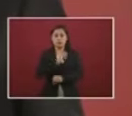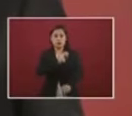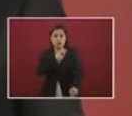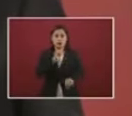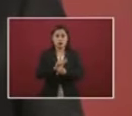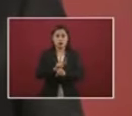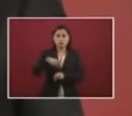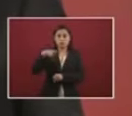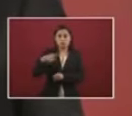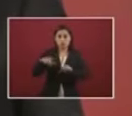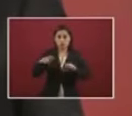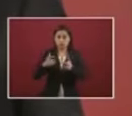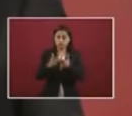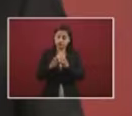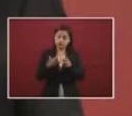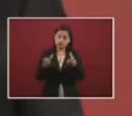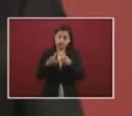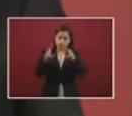de Ayotzinapa.